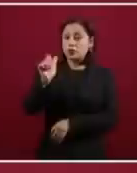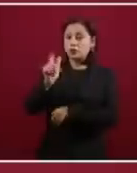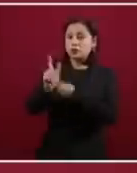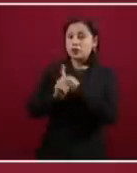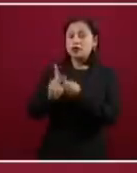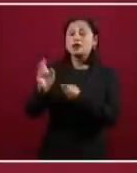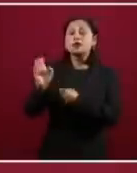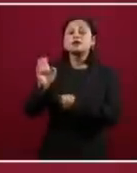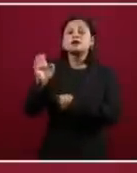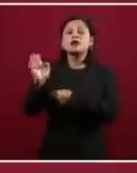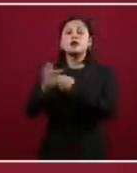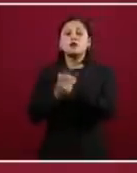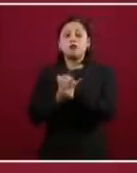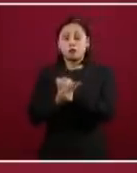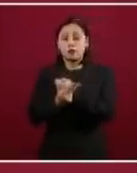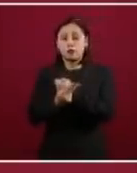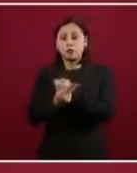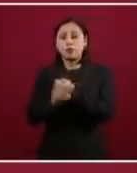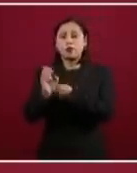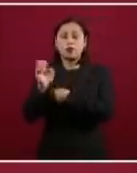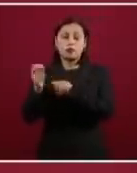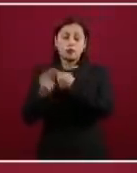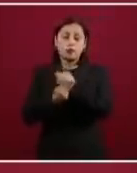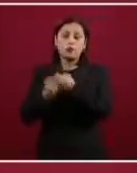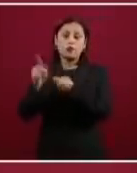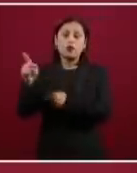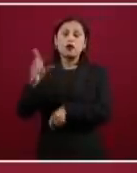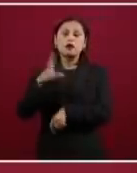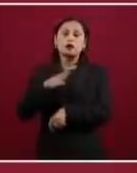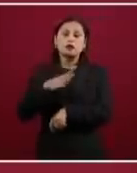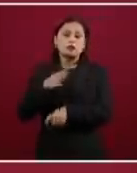donde el que tiene una vaca recibe